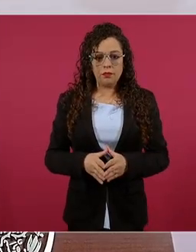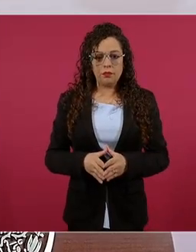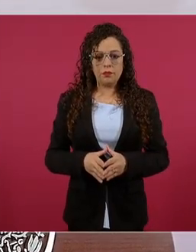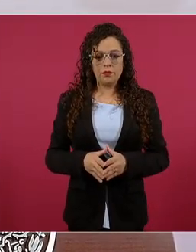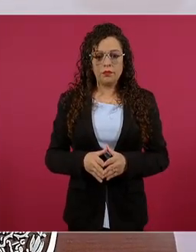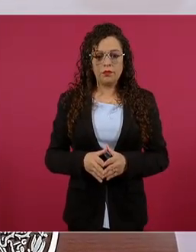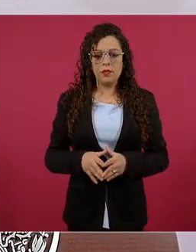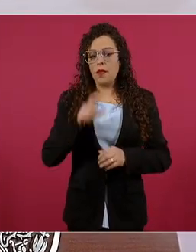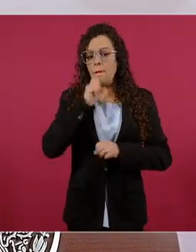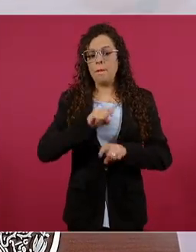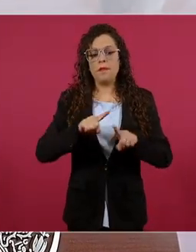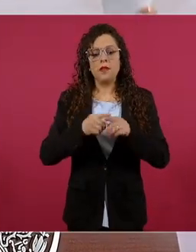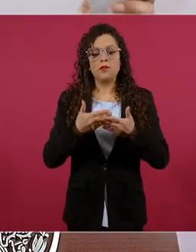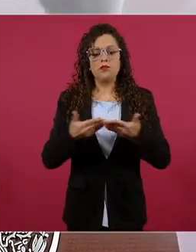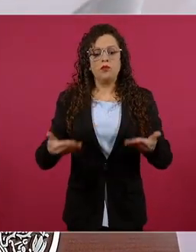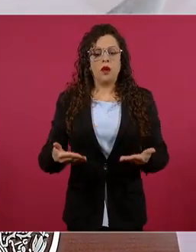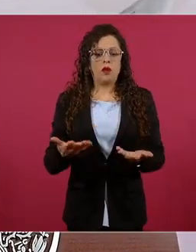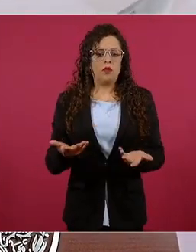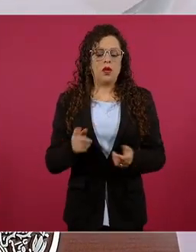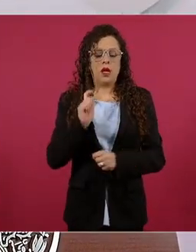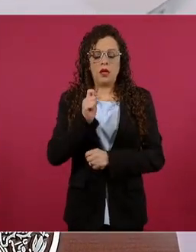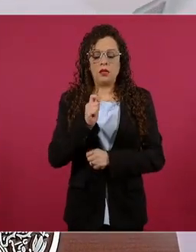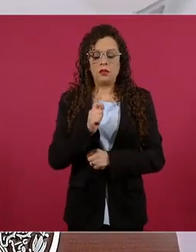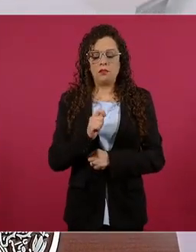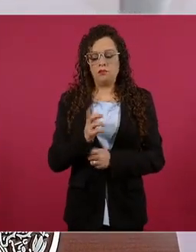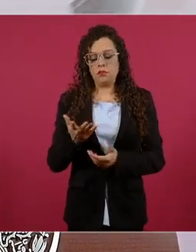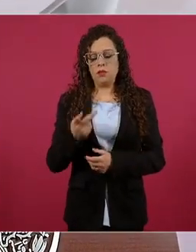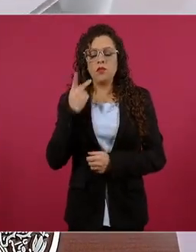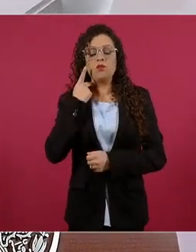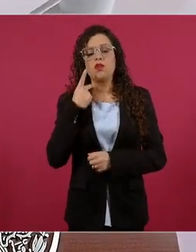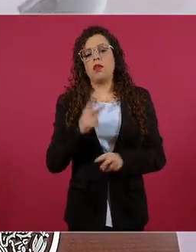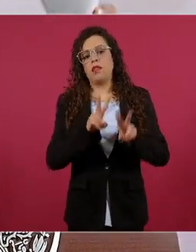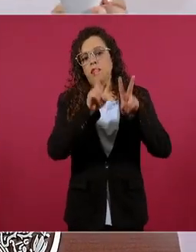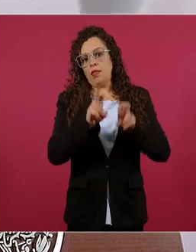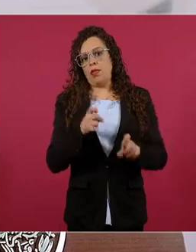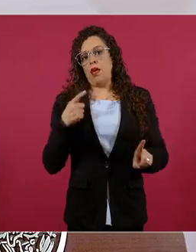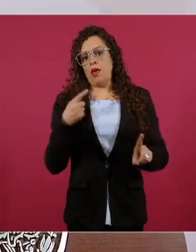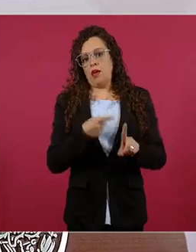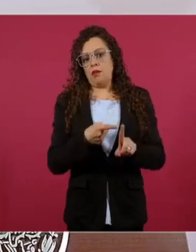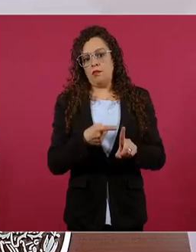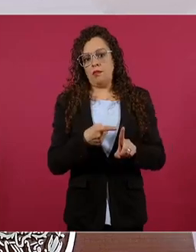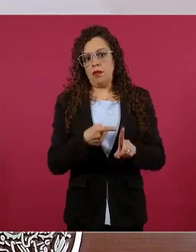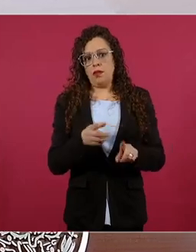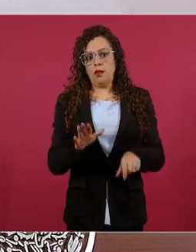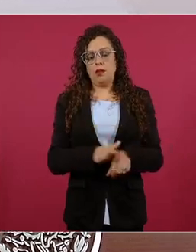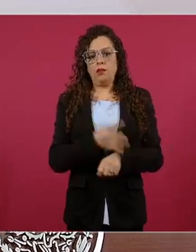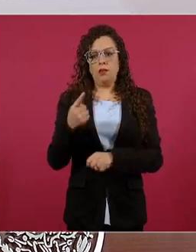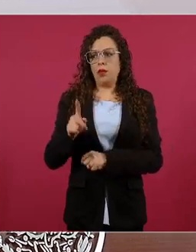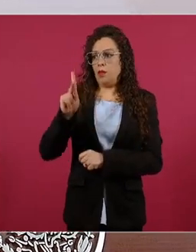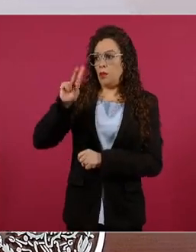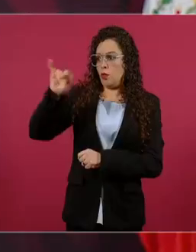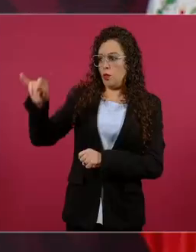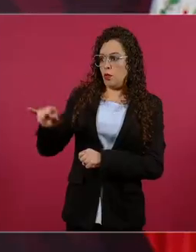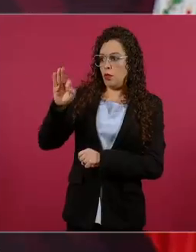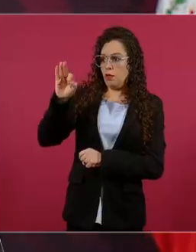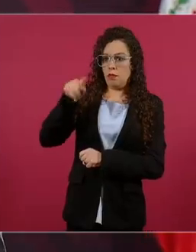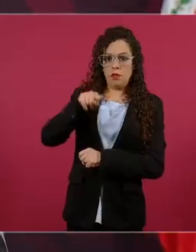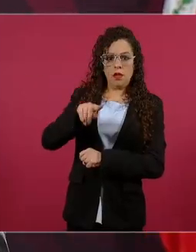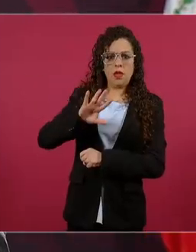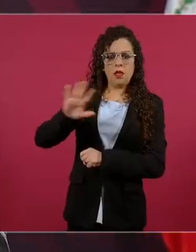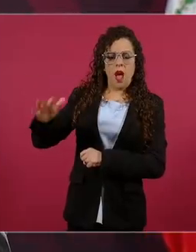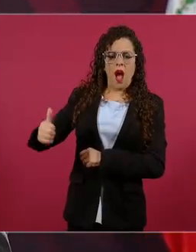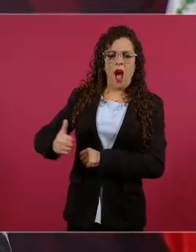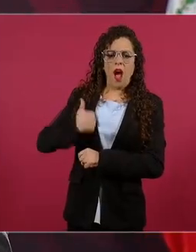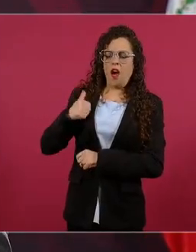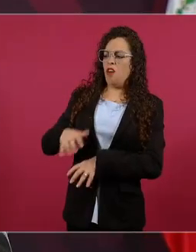O sea, ¿cómo el Poder Judicial tomado por Claudio X.